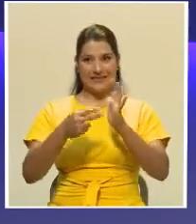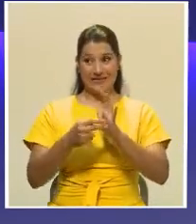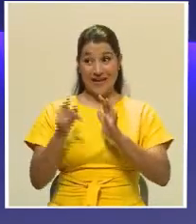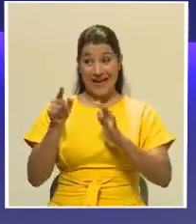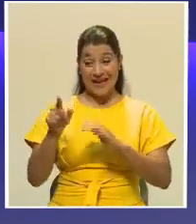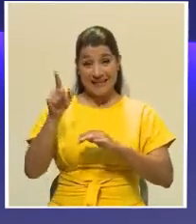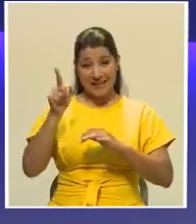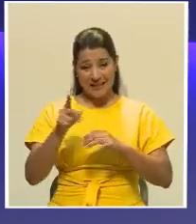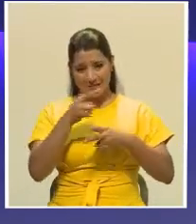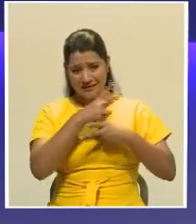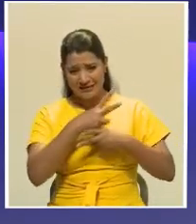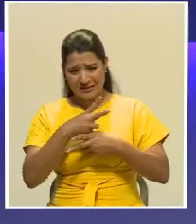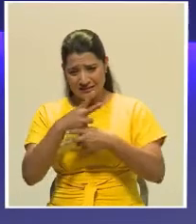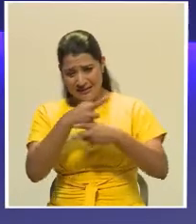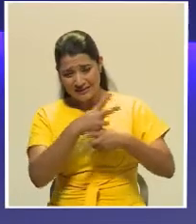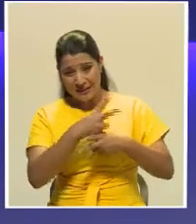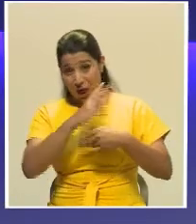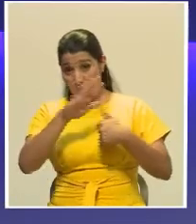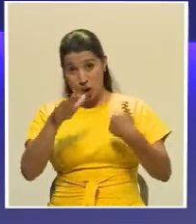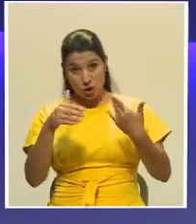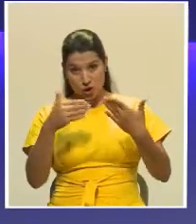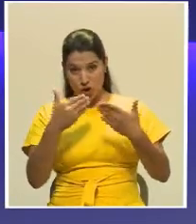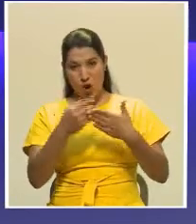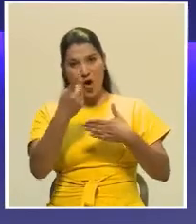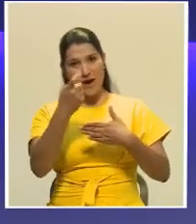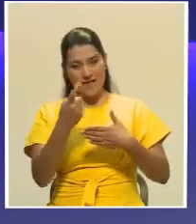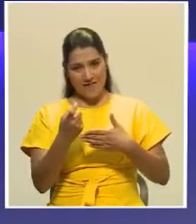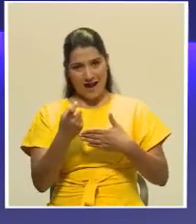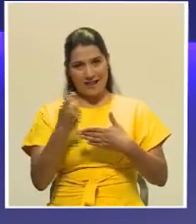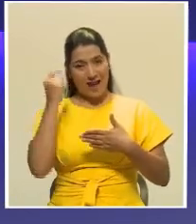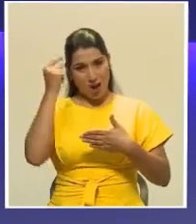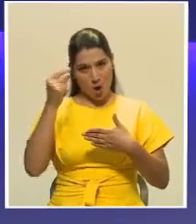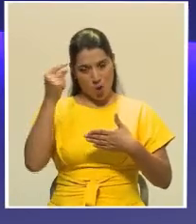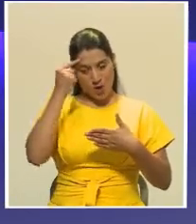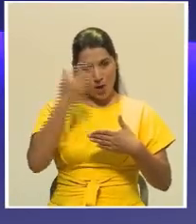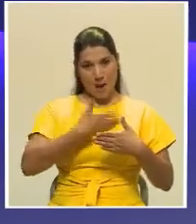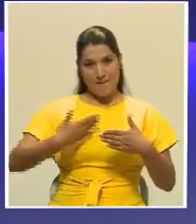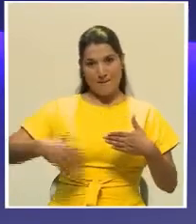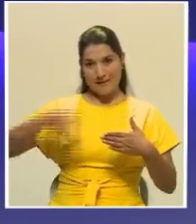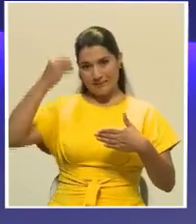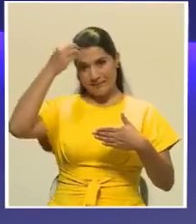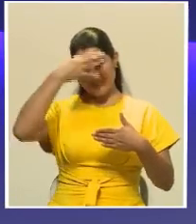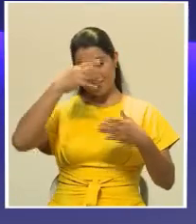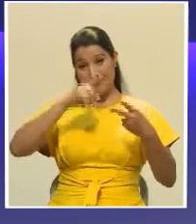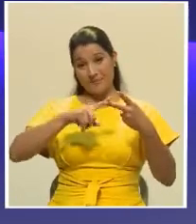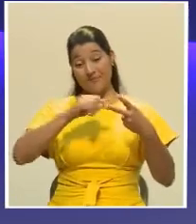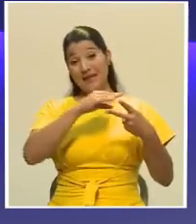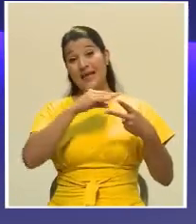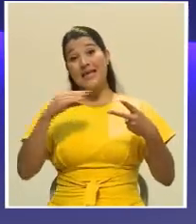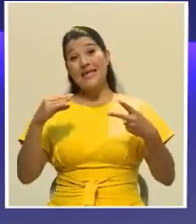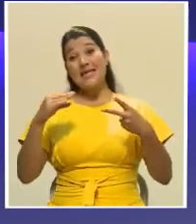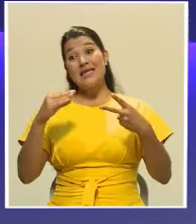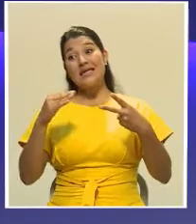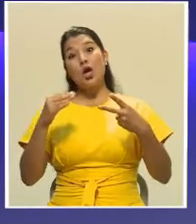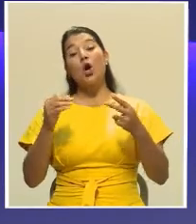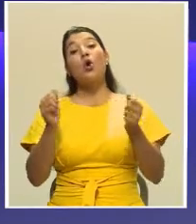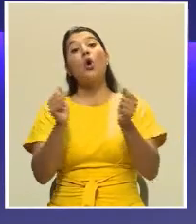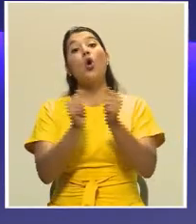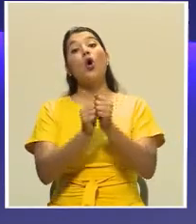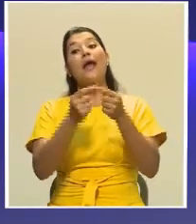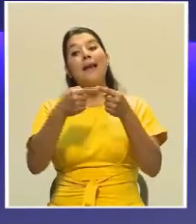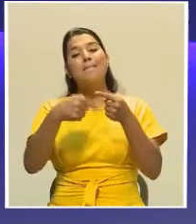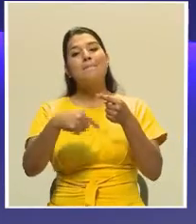la administración Alvarado Quesada y también se las verá con él o con la presidenta que